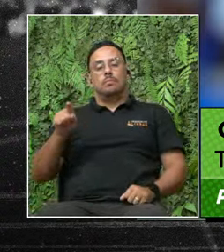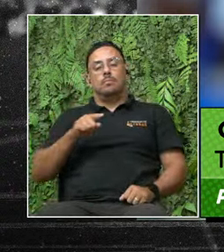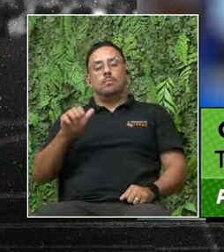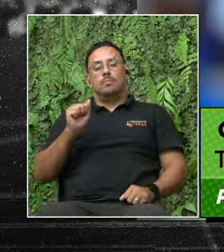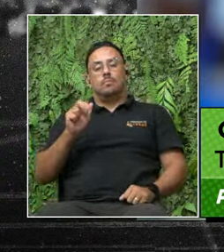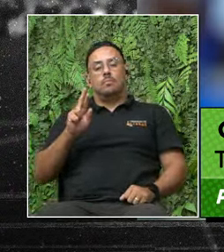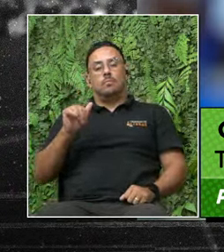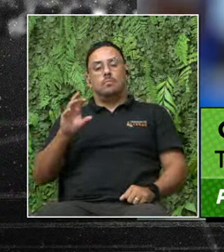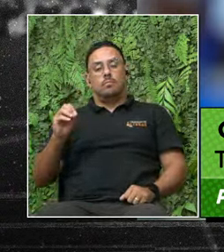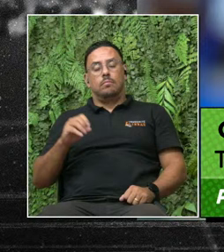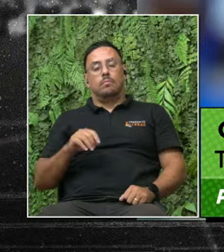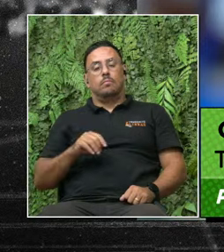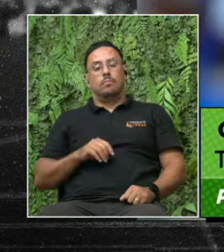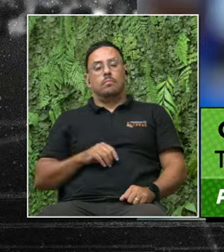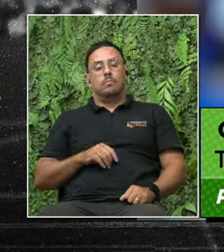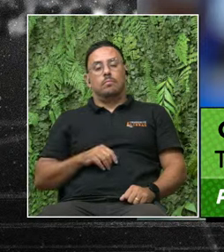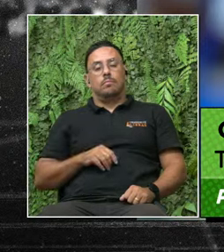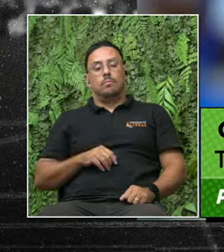Aran